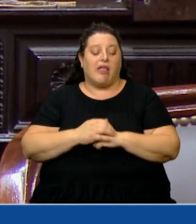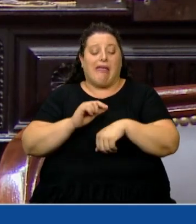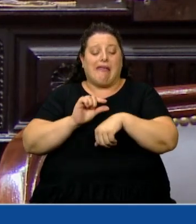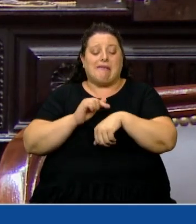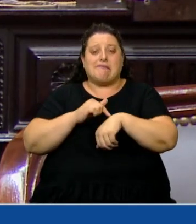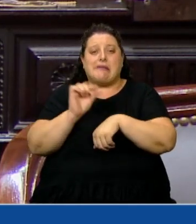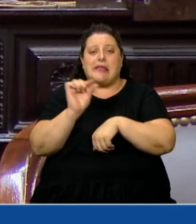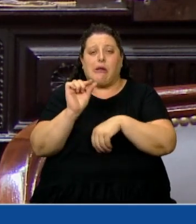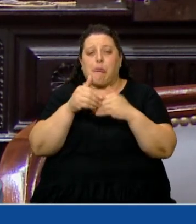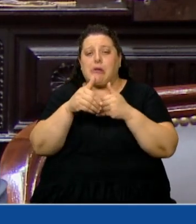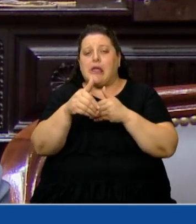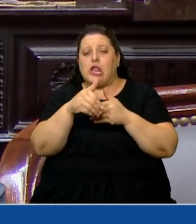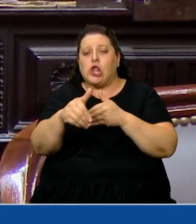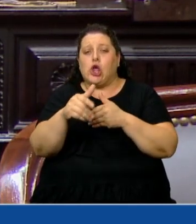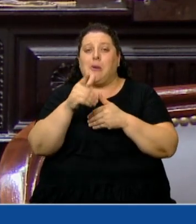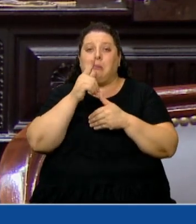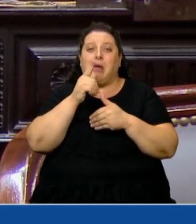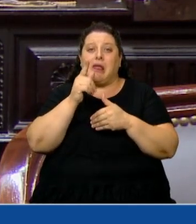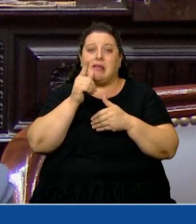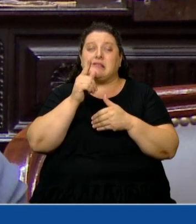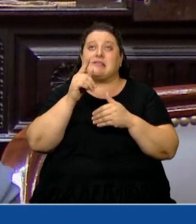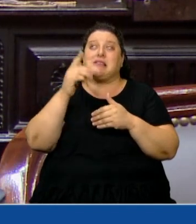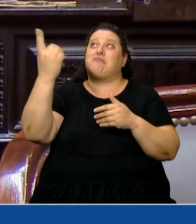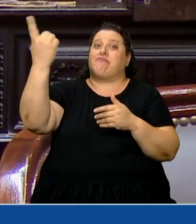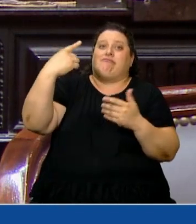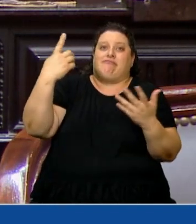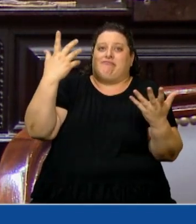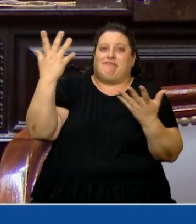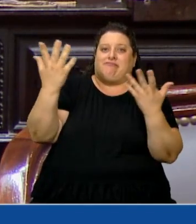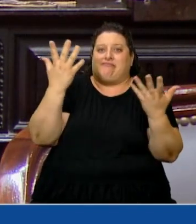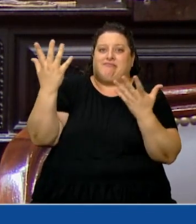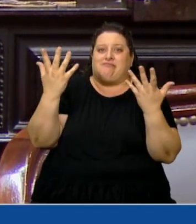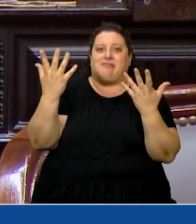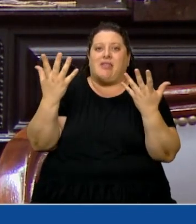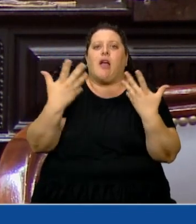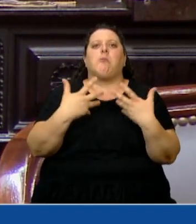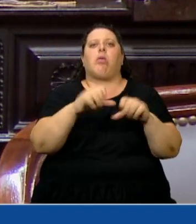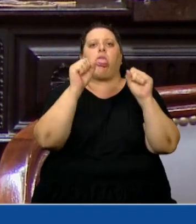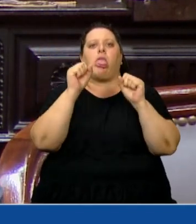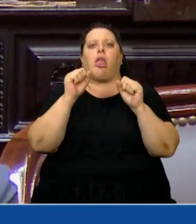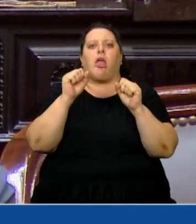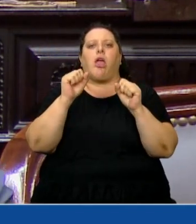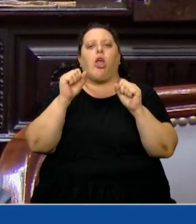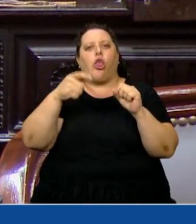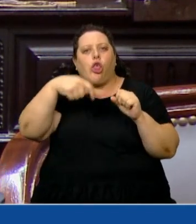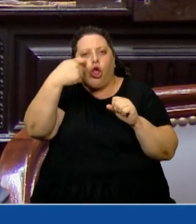un capricho del destino, apareció droga, no sé si se acuerdan, en la camioneta del Sedronar.